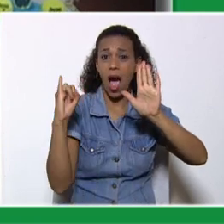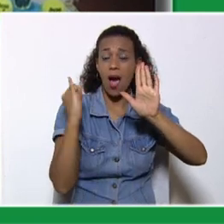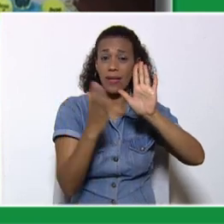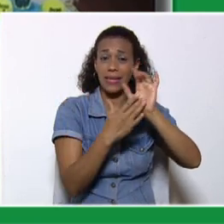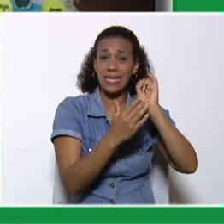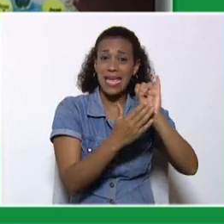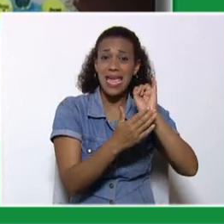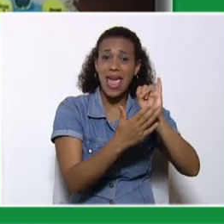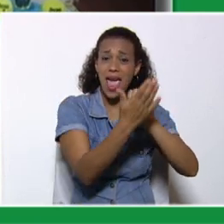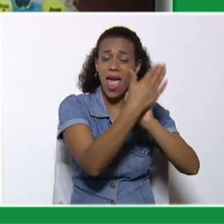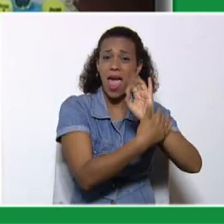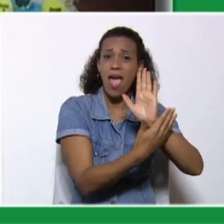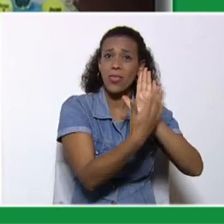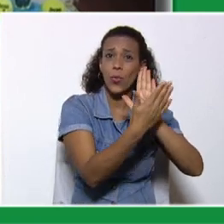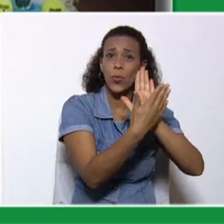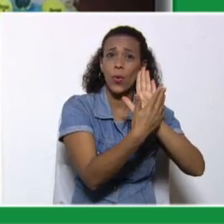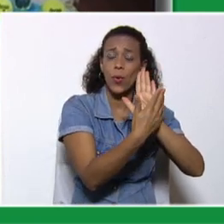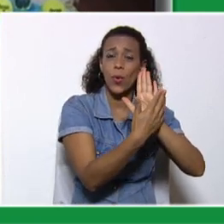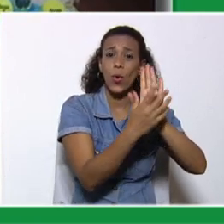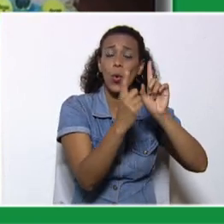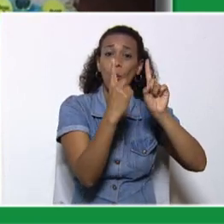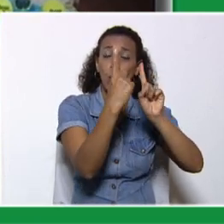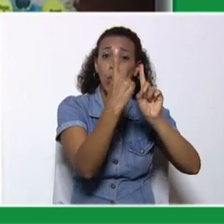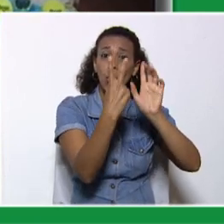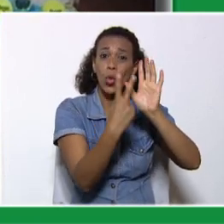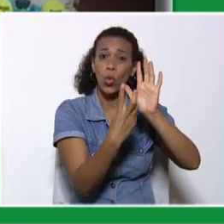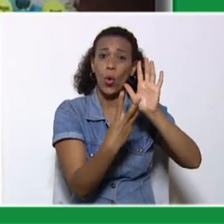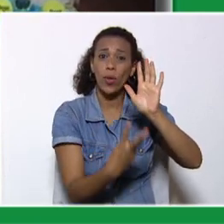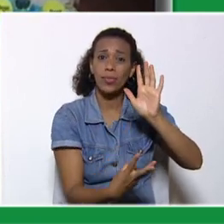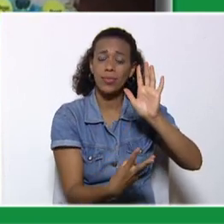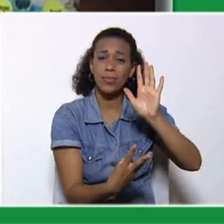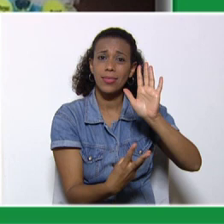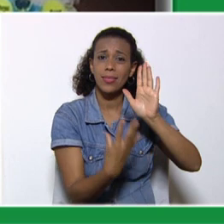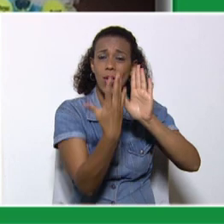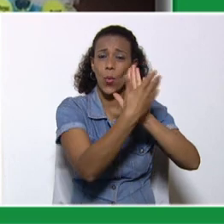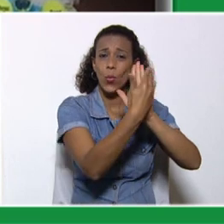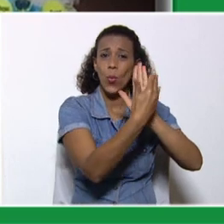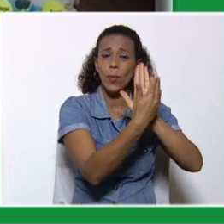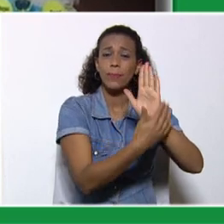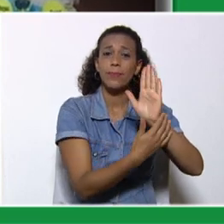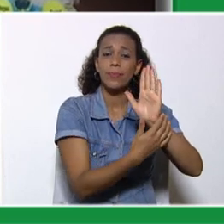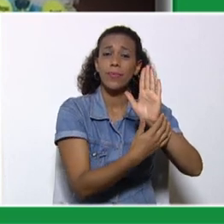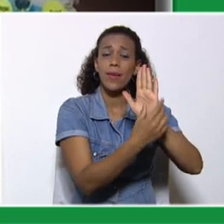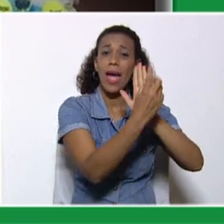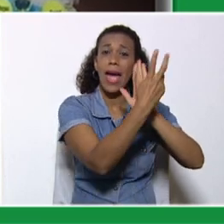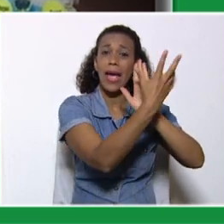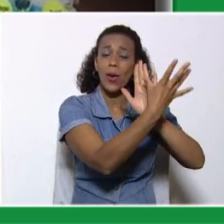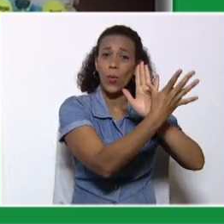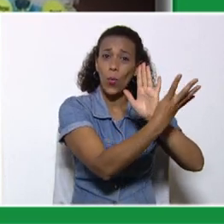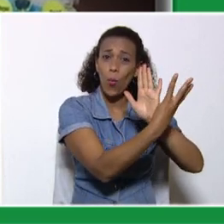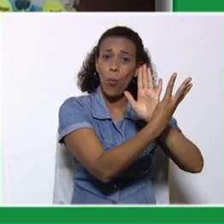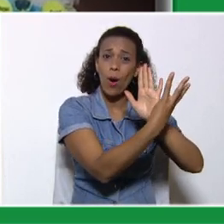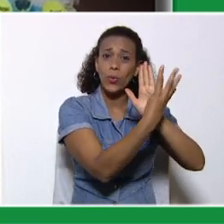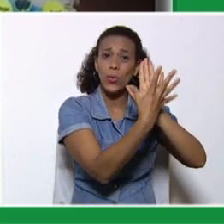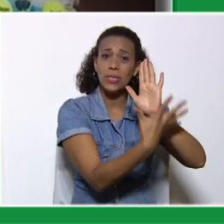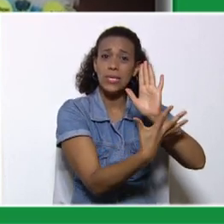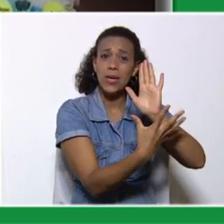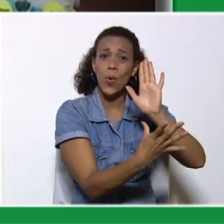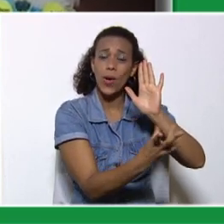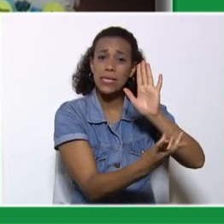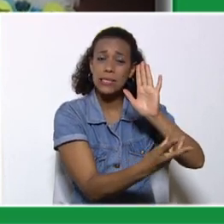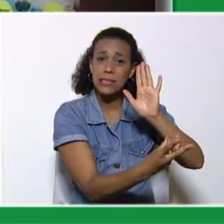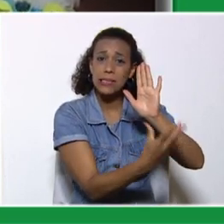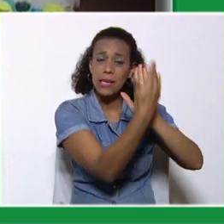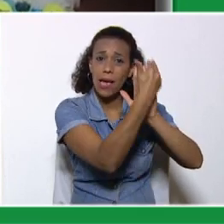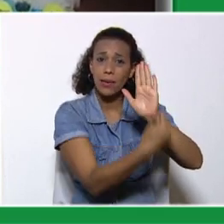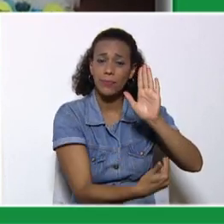signo generador vamos a encontrar el punto 1, 2 y 3. Del lado derecho del signo vamos a encontrar el punto 4, 5